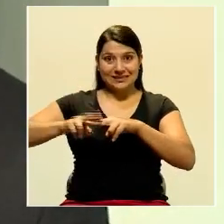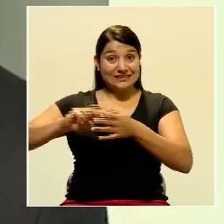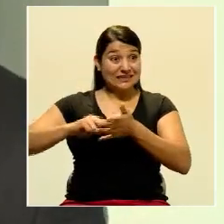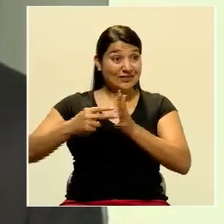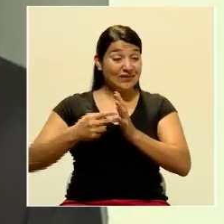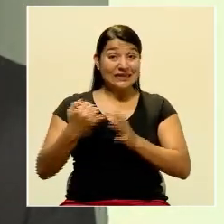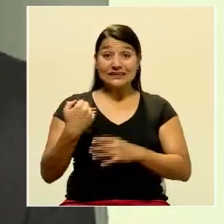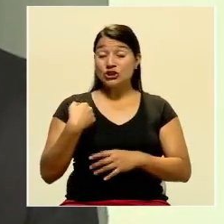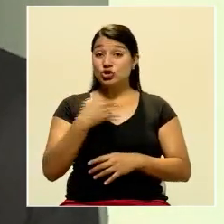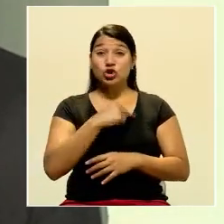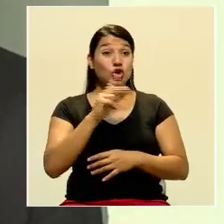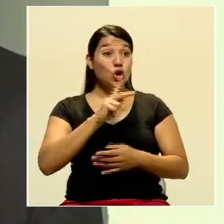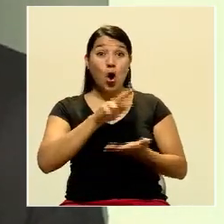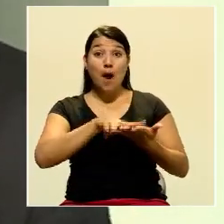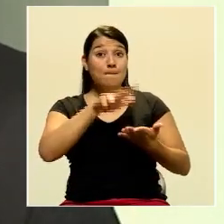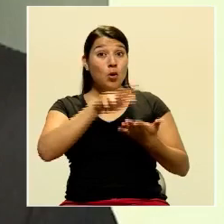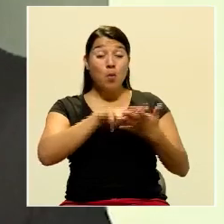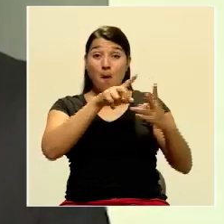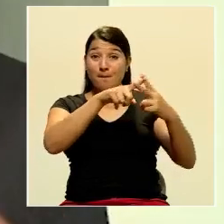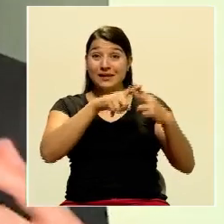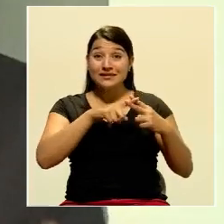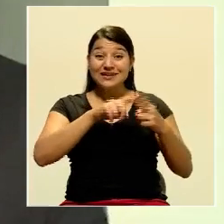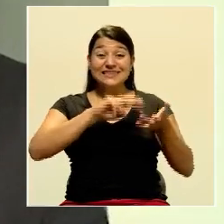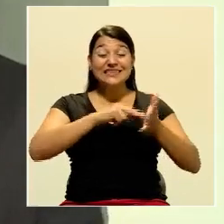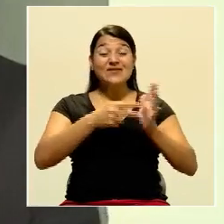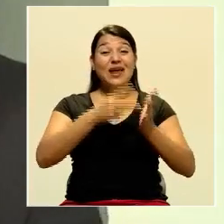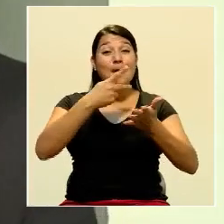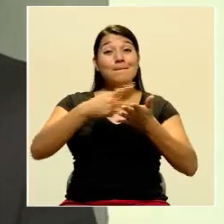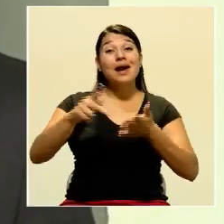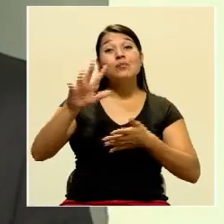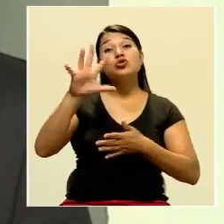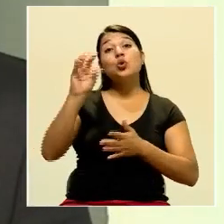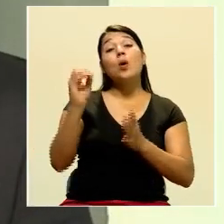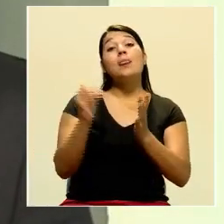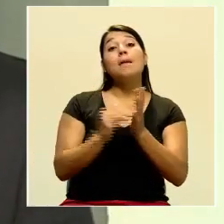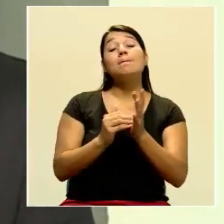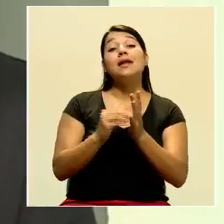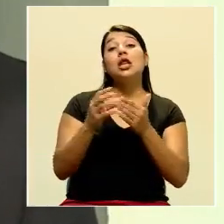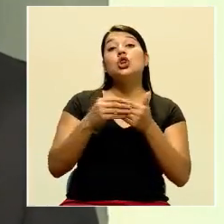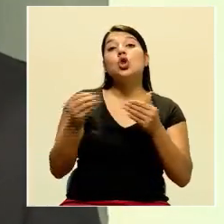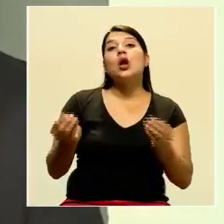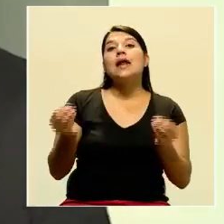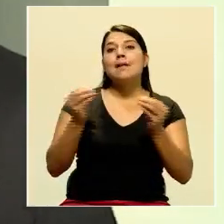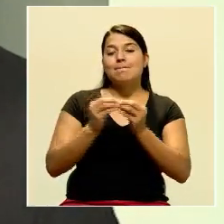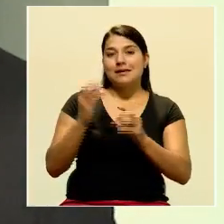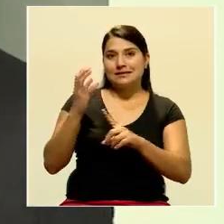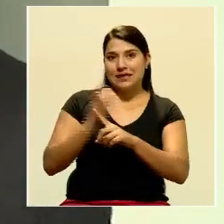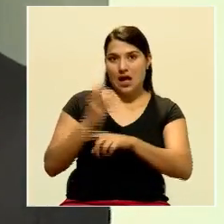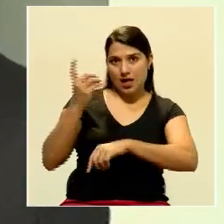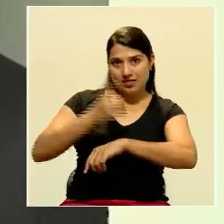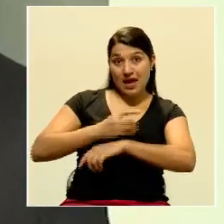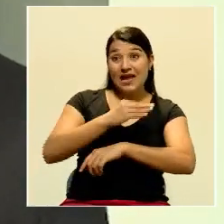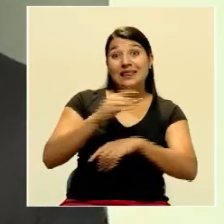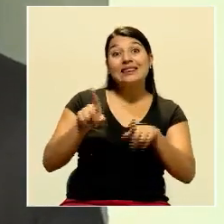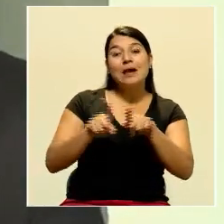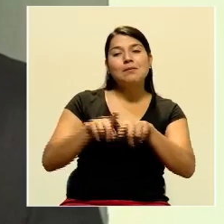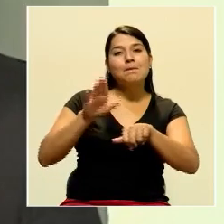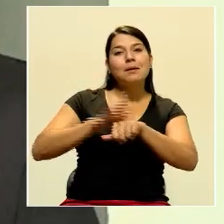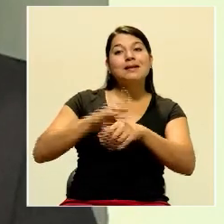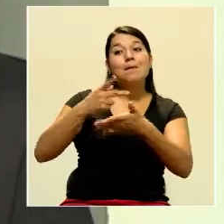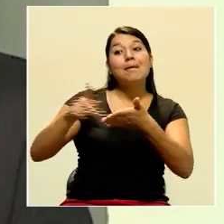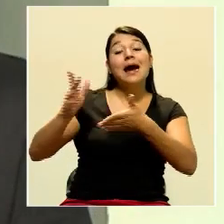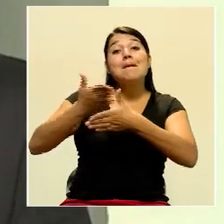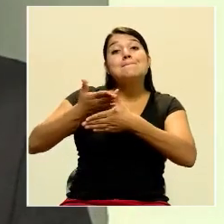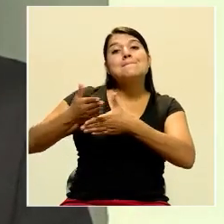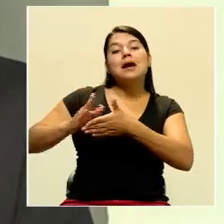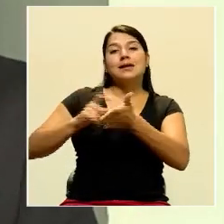$50,000 más pagar intereses de deuda. Pero además le vamos a dirigir recursos a la Caja del Seguro Social y iniciar un proceso de diálogo